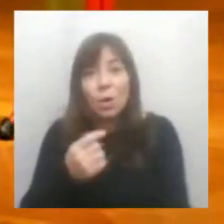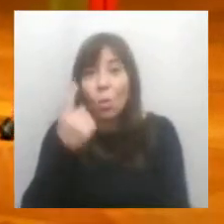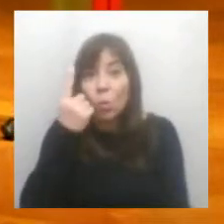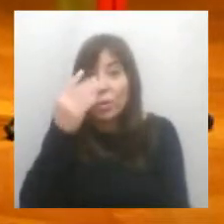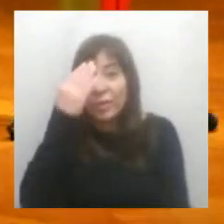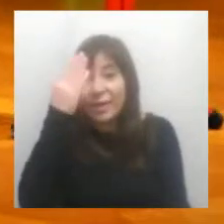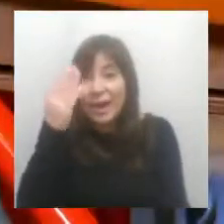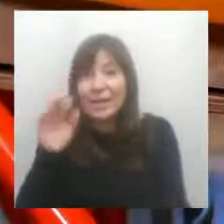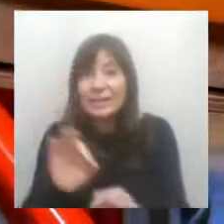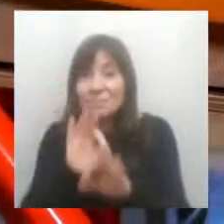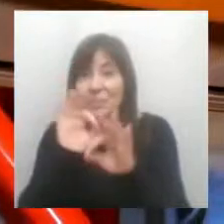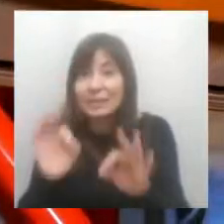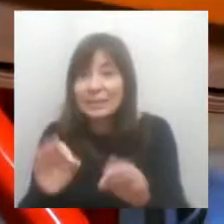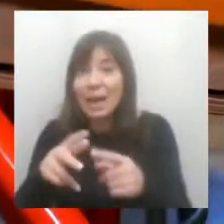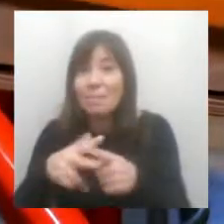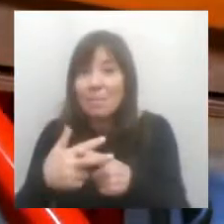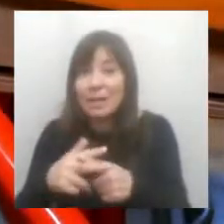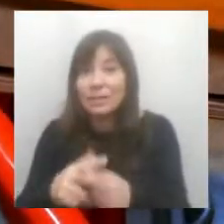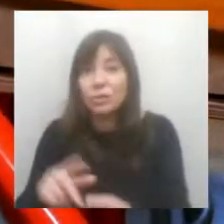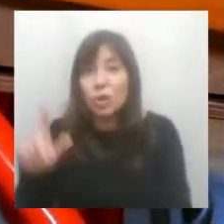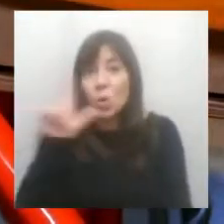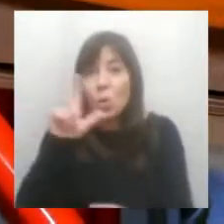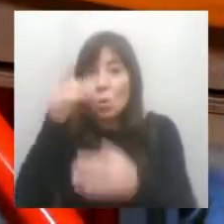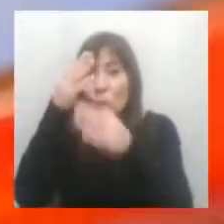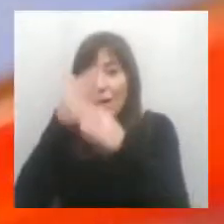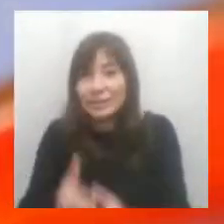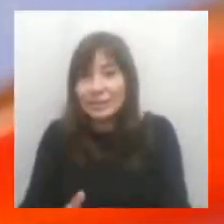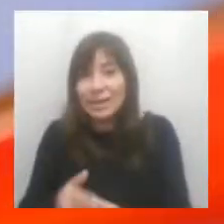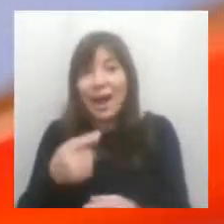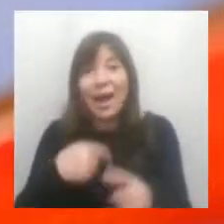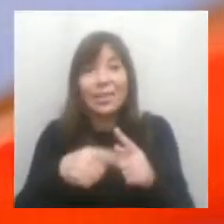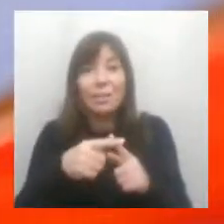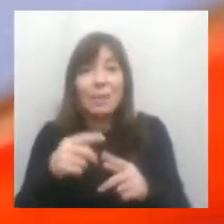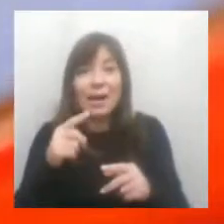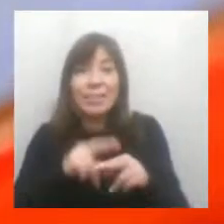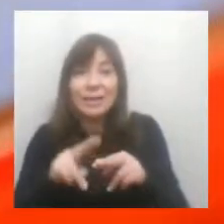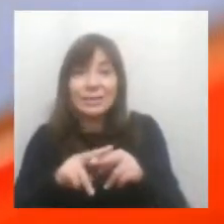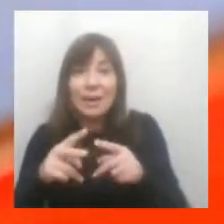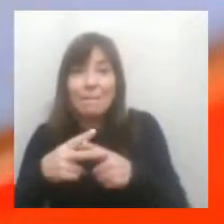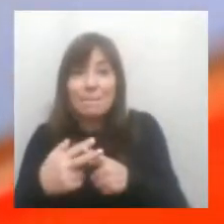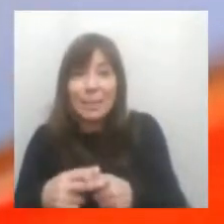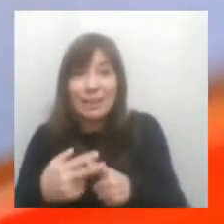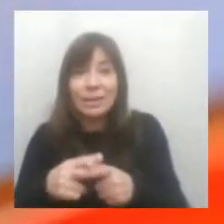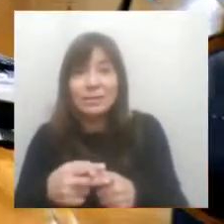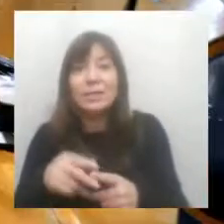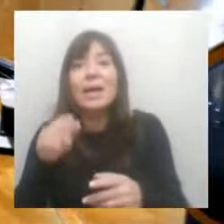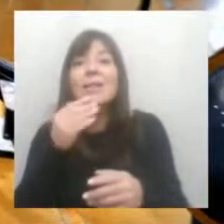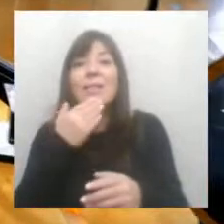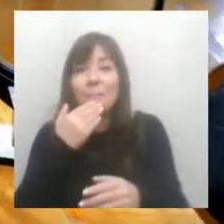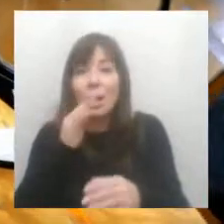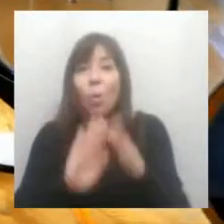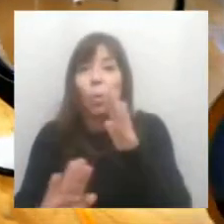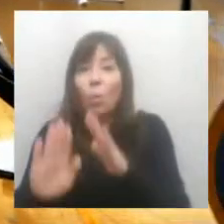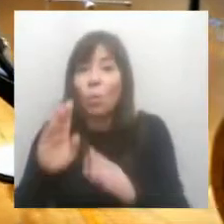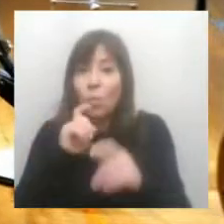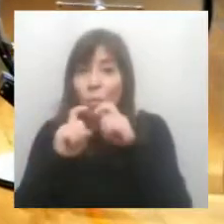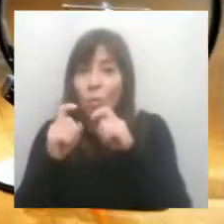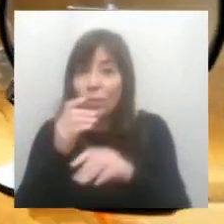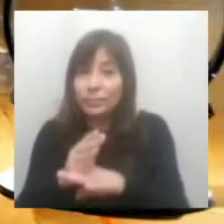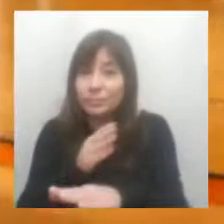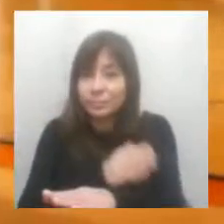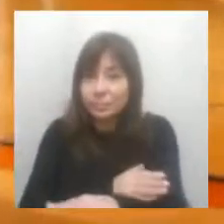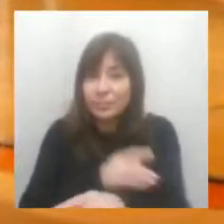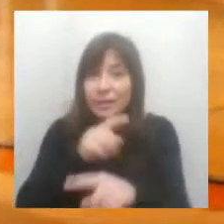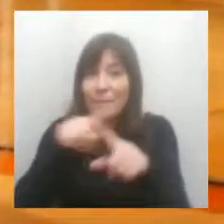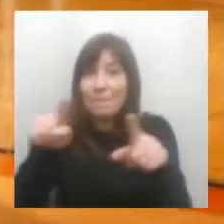lunes, donde además de hacer la mantención formal, realiza una mantención preventiva a los módulos, lo que nos permite tener módulos